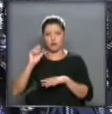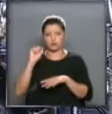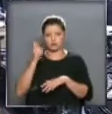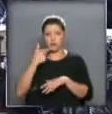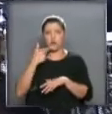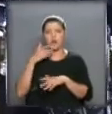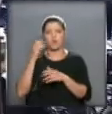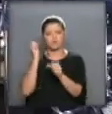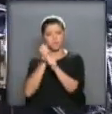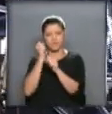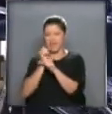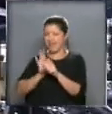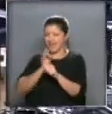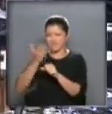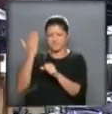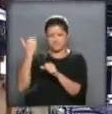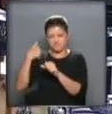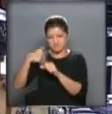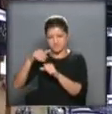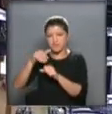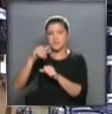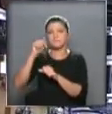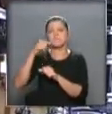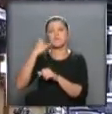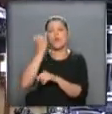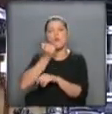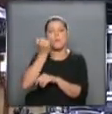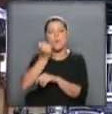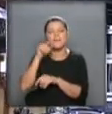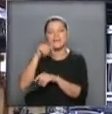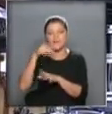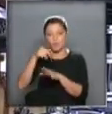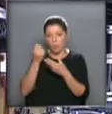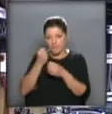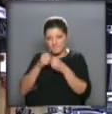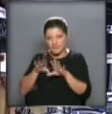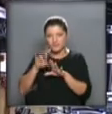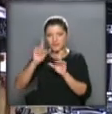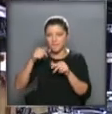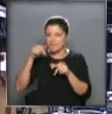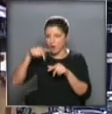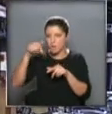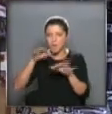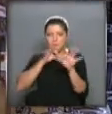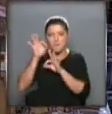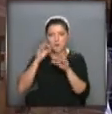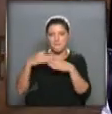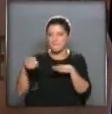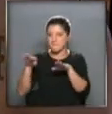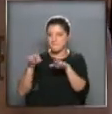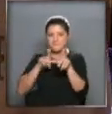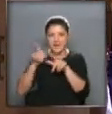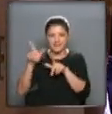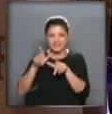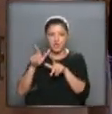Y de hecho él siempre comenta que él surgió de un programa similar. Él comenzó y tuvo sus primeros contactos desde chico con un programa parecido a este, y hoy